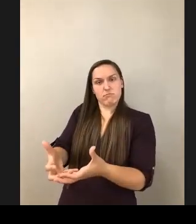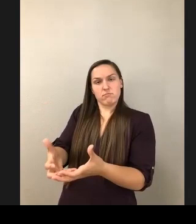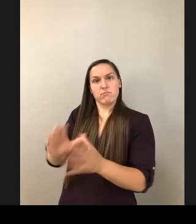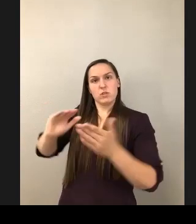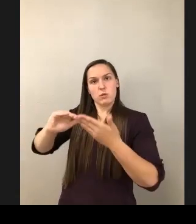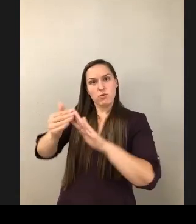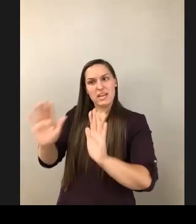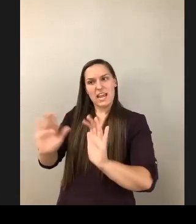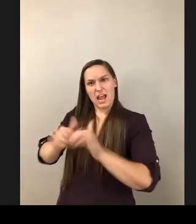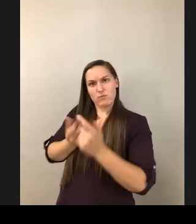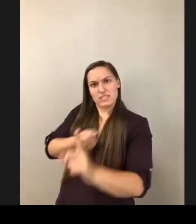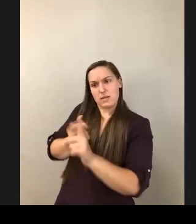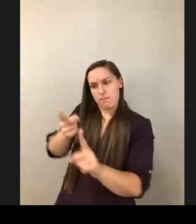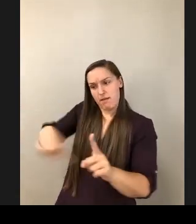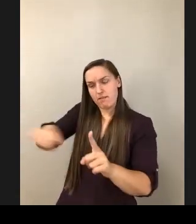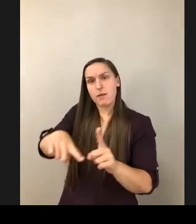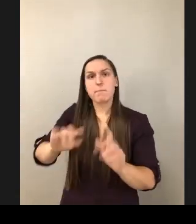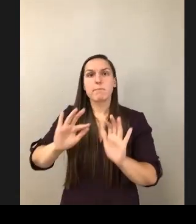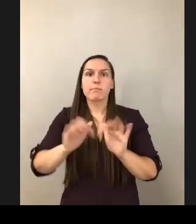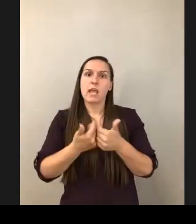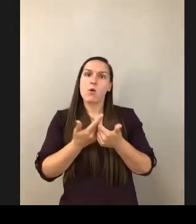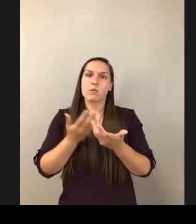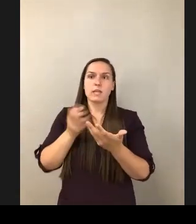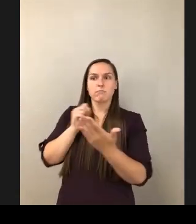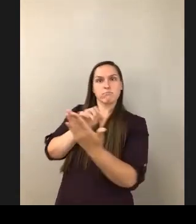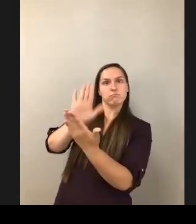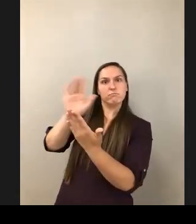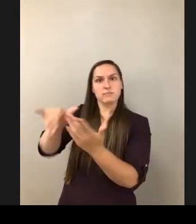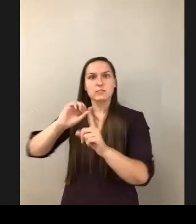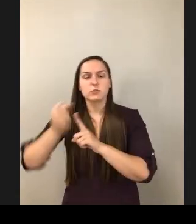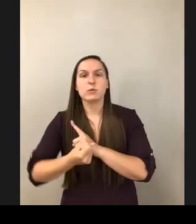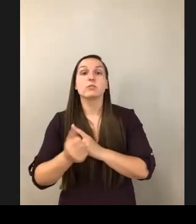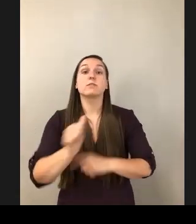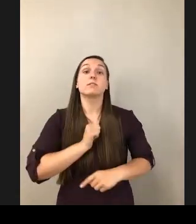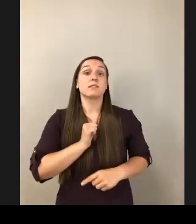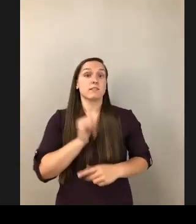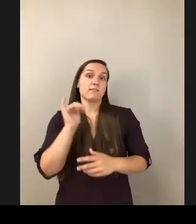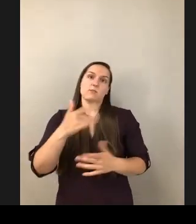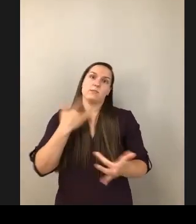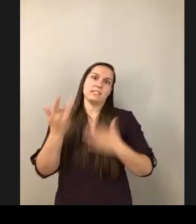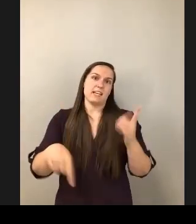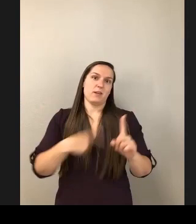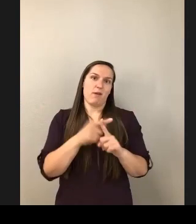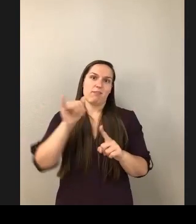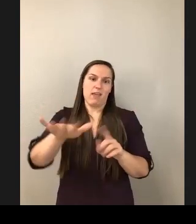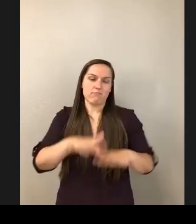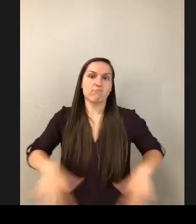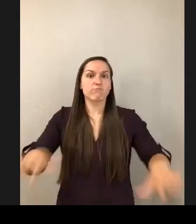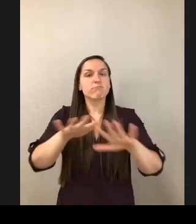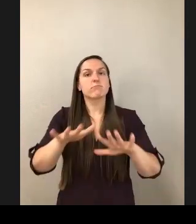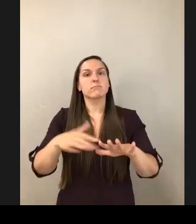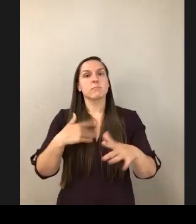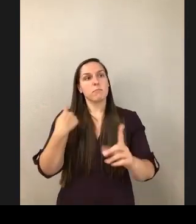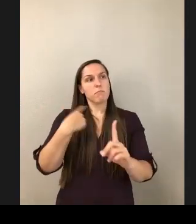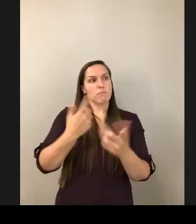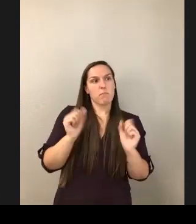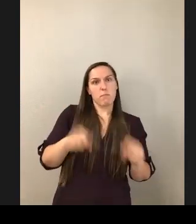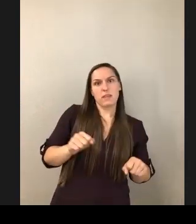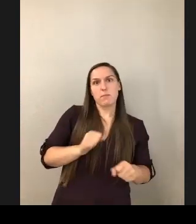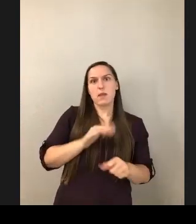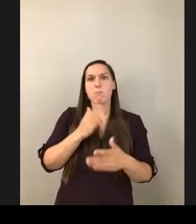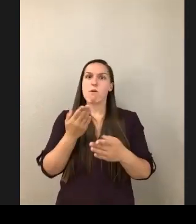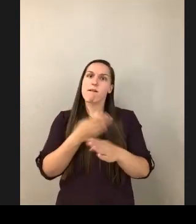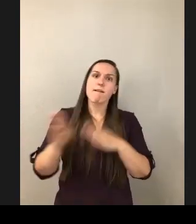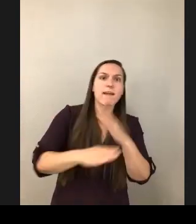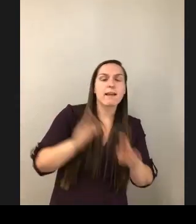diversos antecedentes y cómo se van a enfrentar eso. Eso me emociona mucho